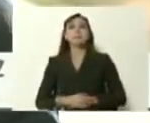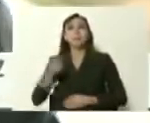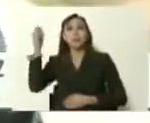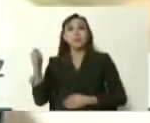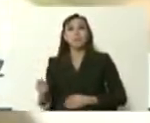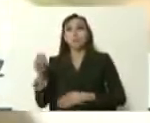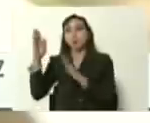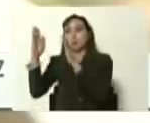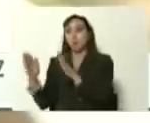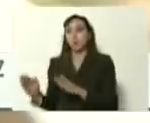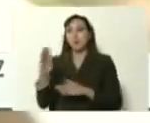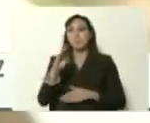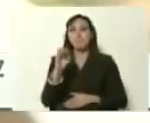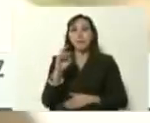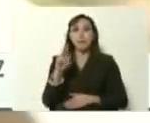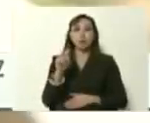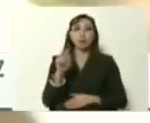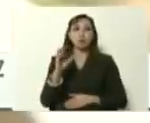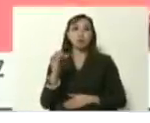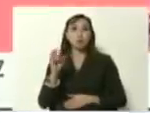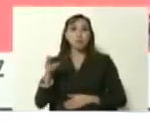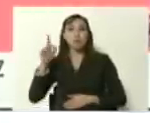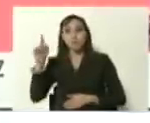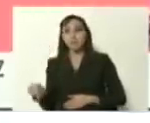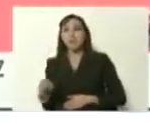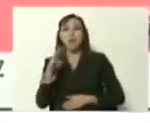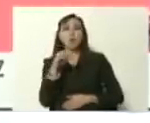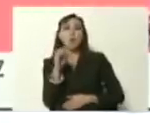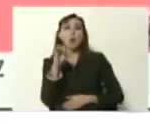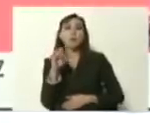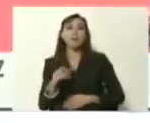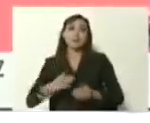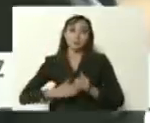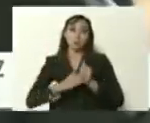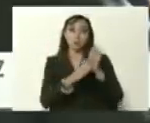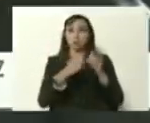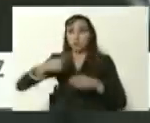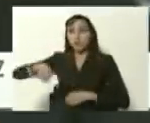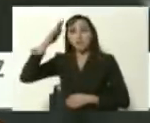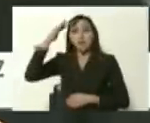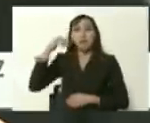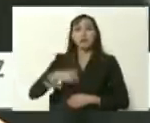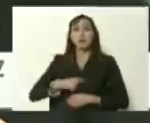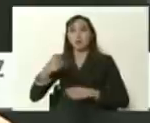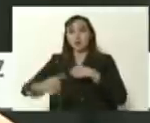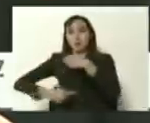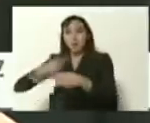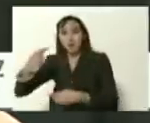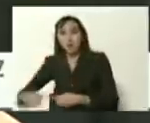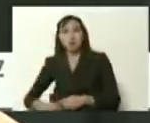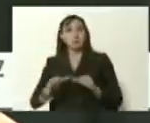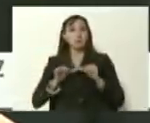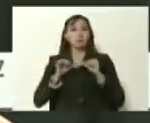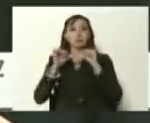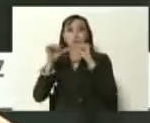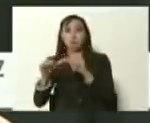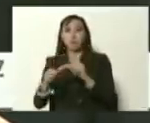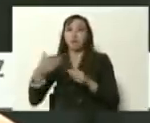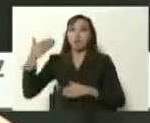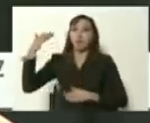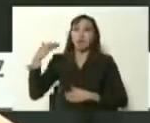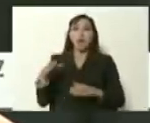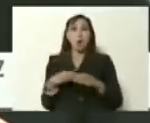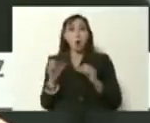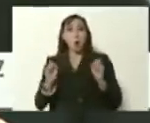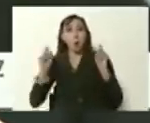Bertucci, diputado Moisés, y los que estamos en la autoridad, esta generación no puede quedar como la otra que han tenido oportunidad, que